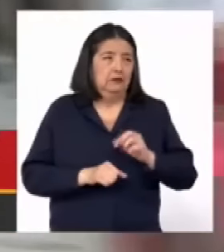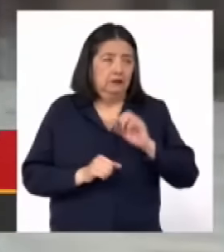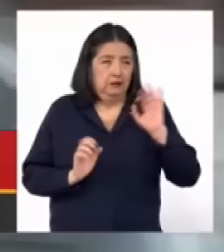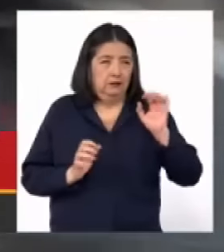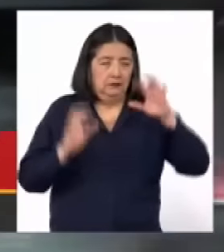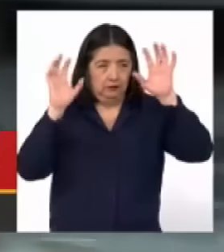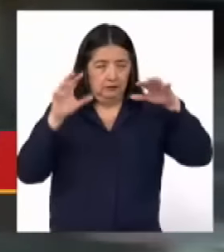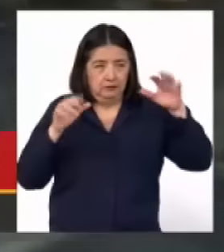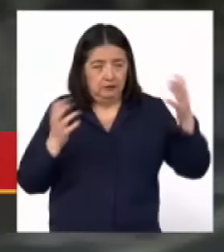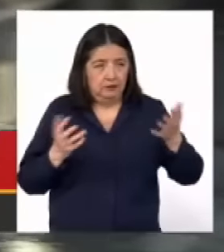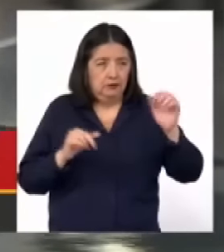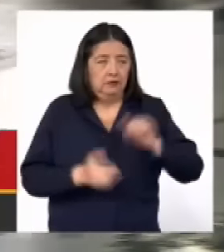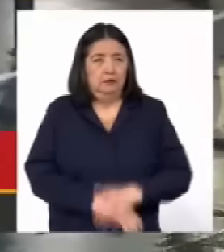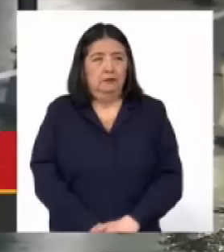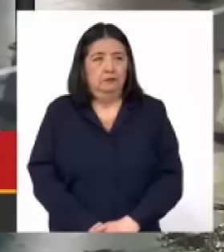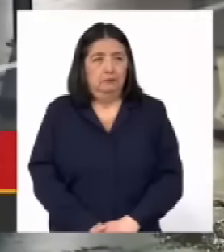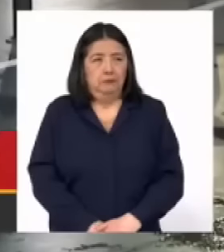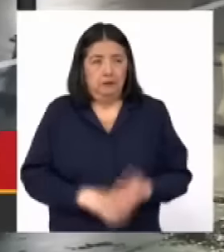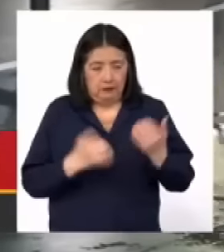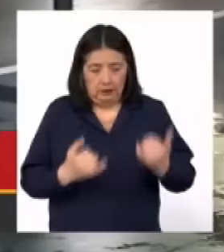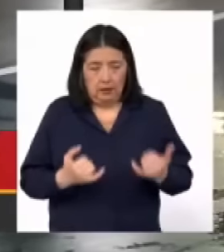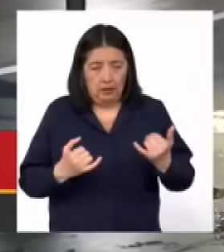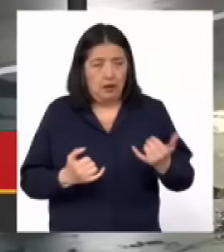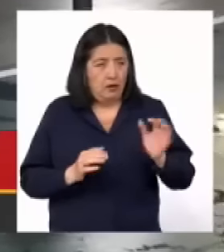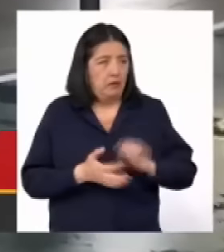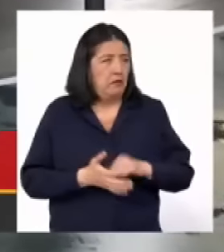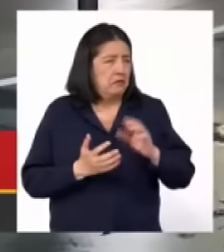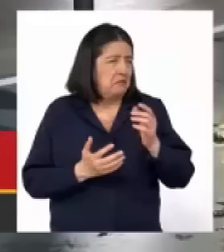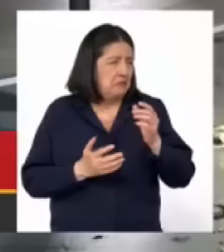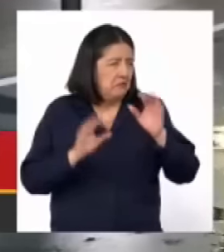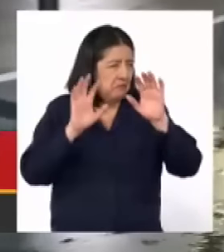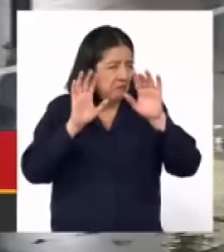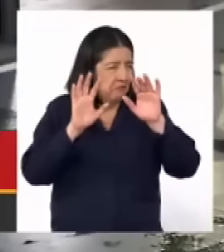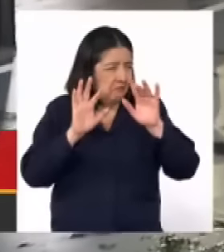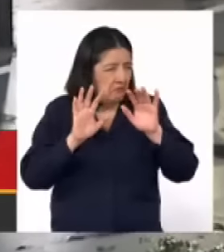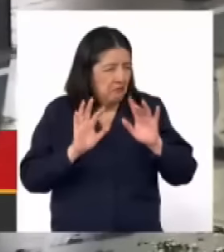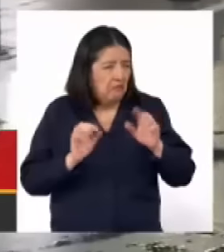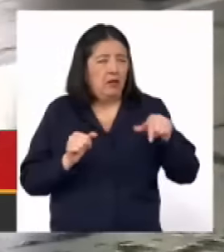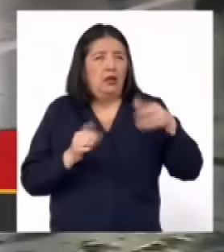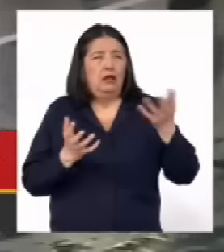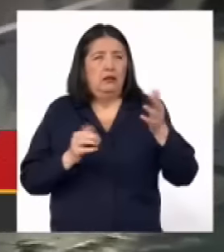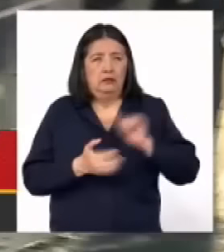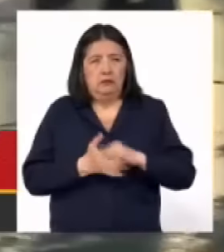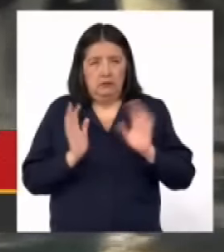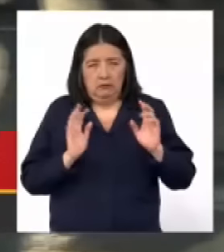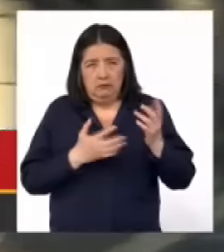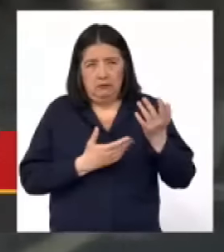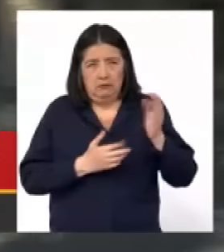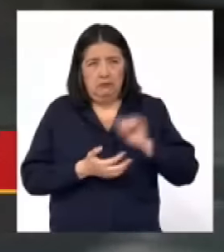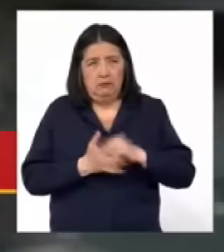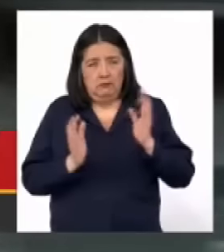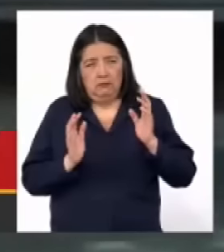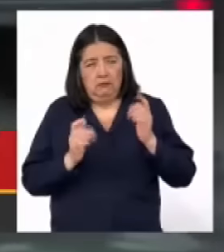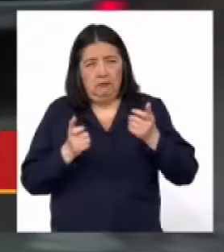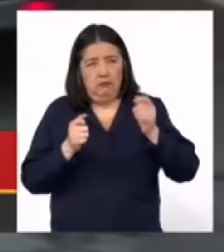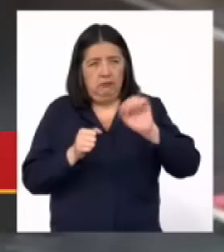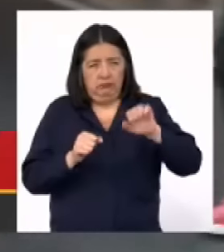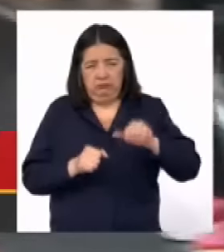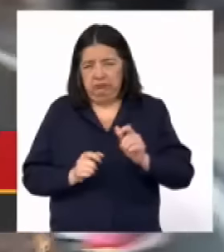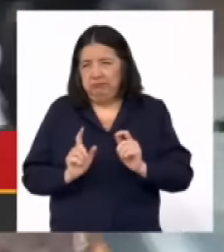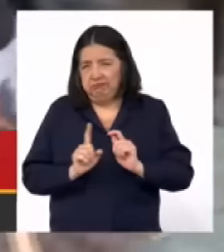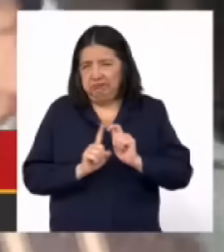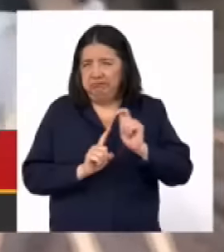es la lluvia aquí de fuerte. En este momento, ligera llovizna aquí en Brasilia, esperando de que pare, pero con una buena